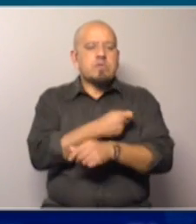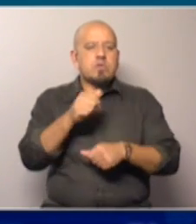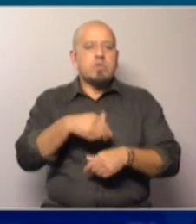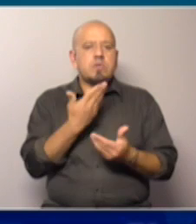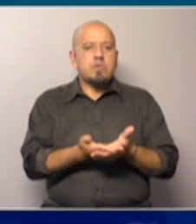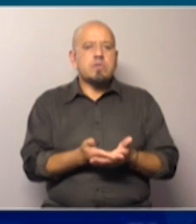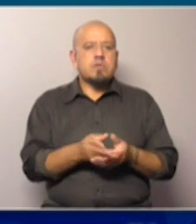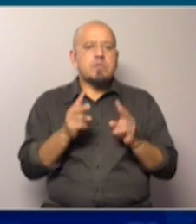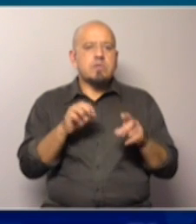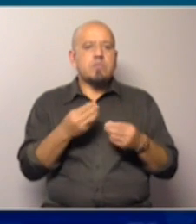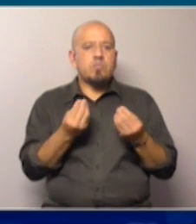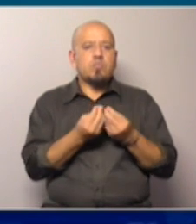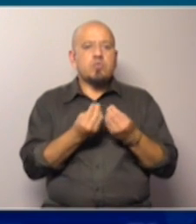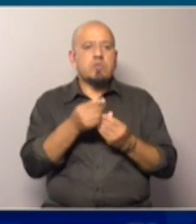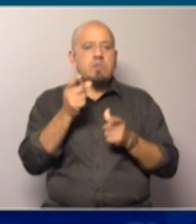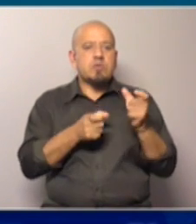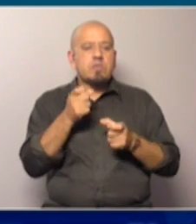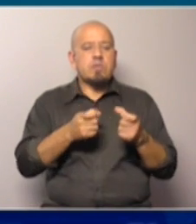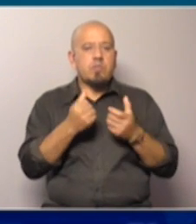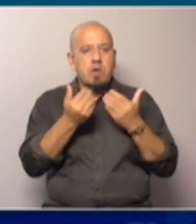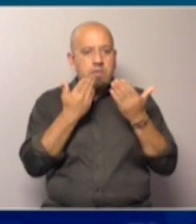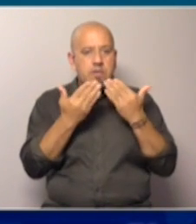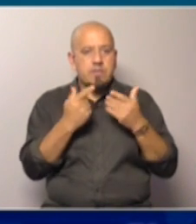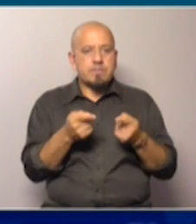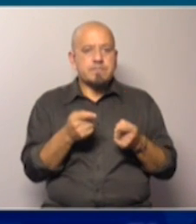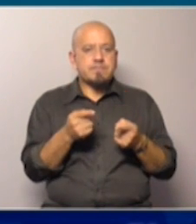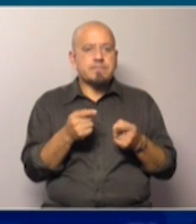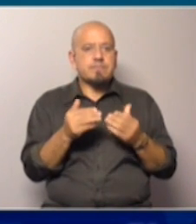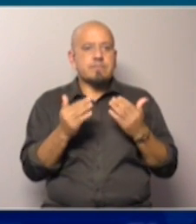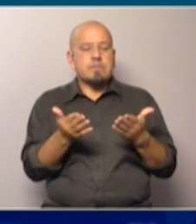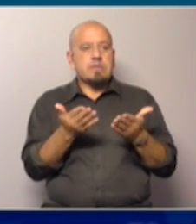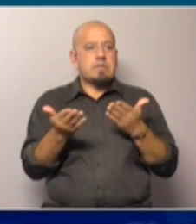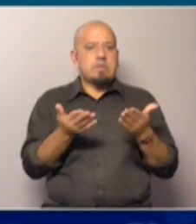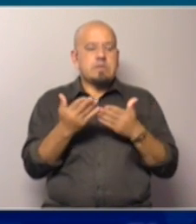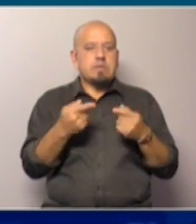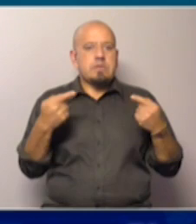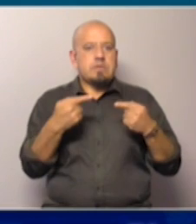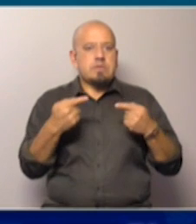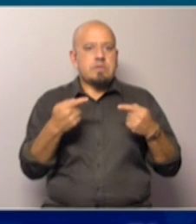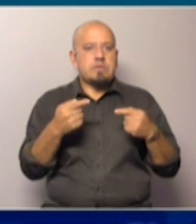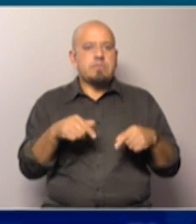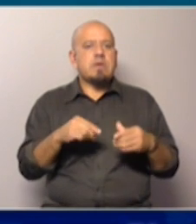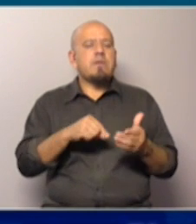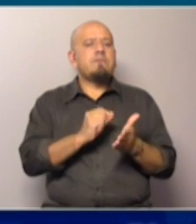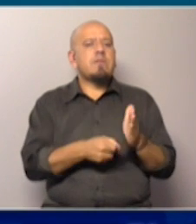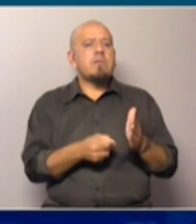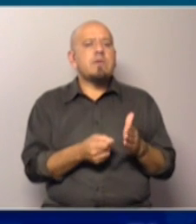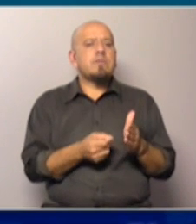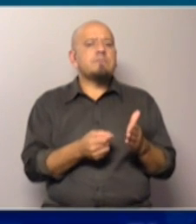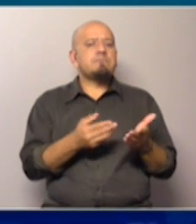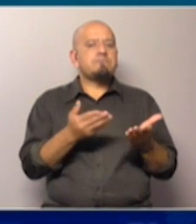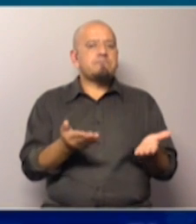el tema en muchas personas que hemos conversado, que pone en contraposición esa seguridad con esta necesidad de firma, si no